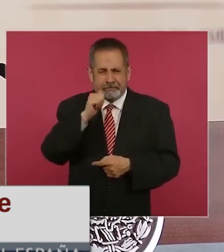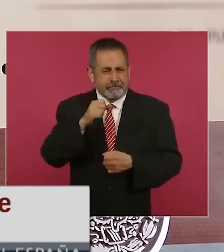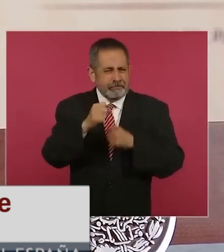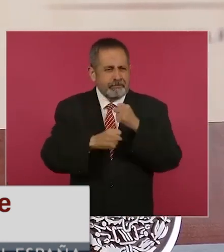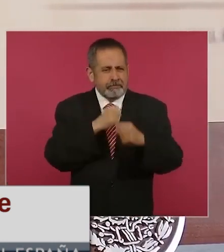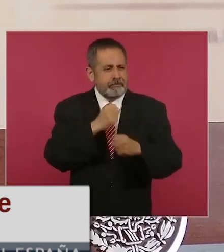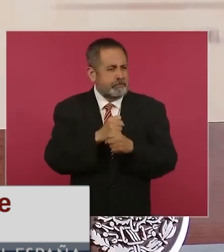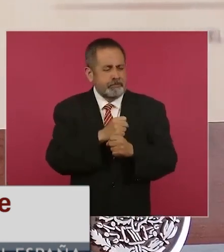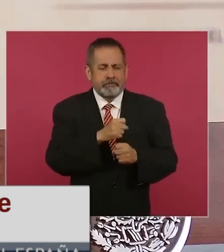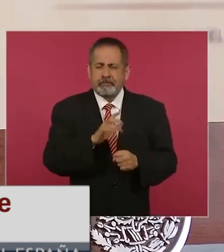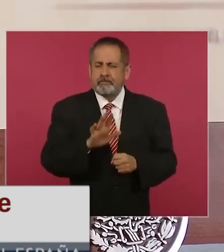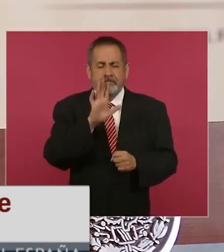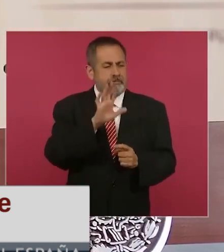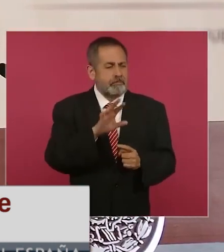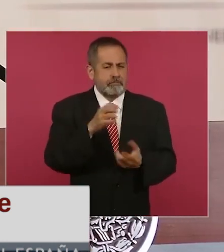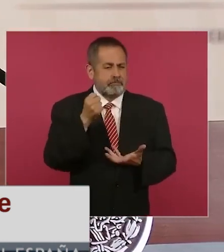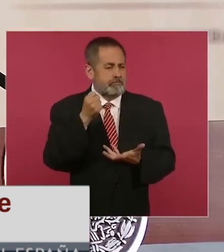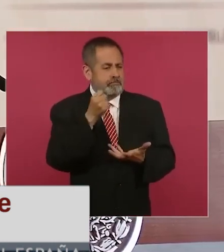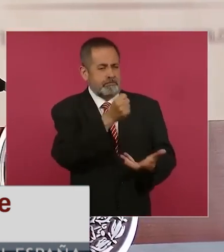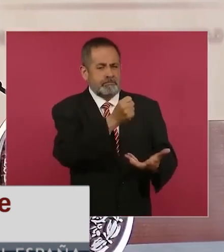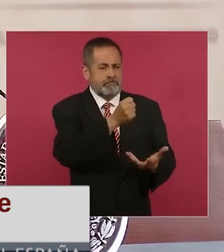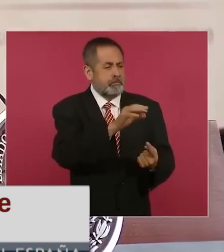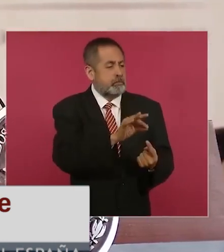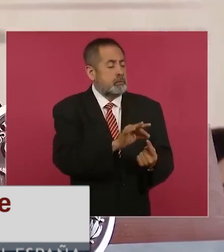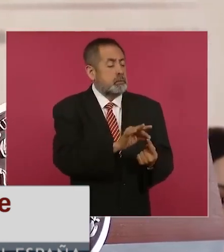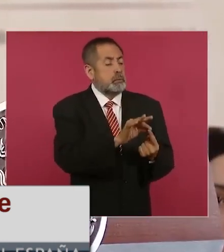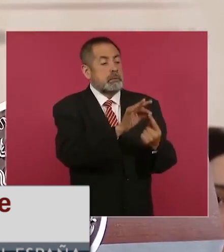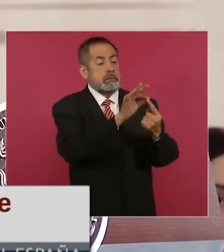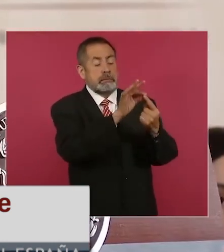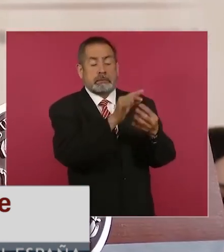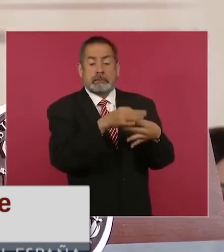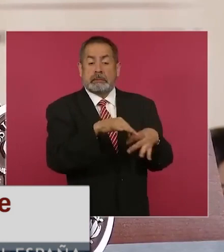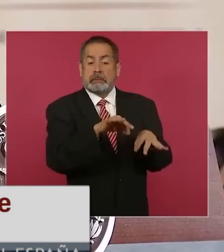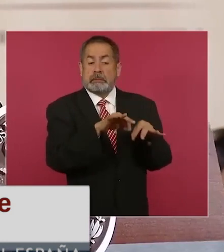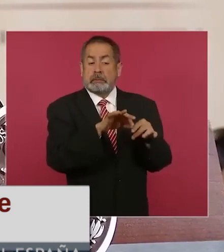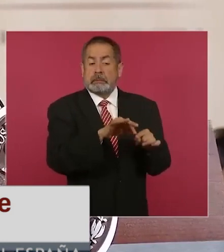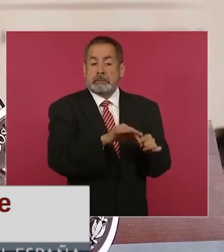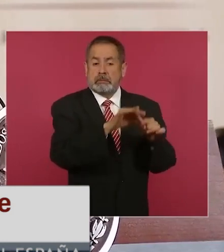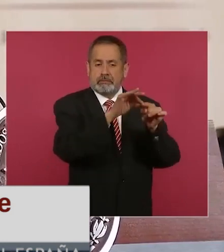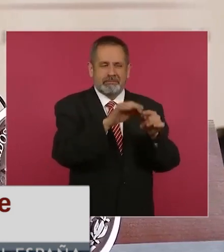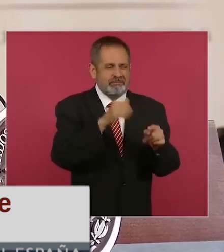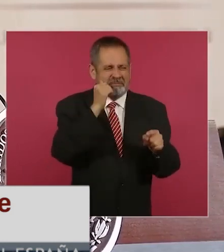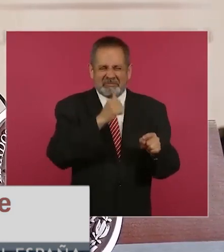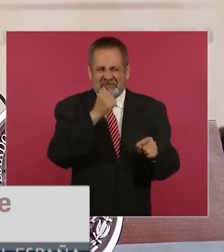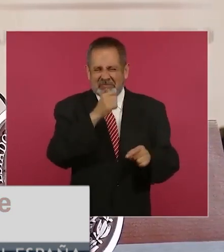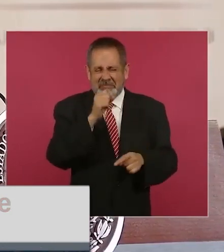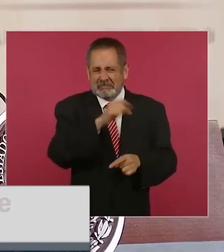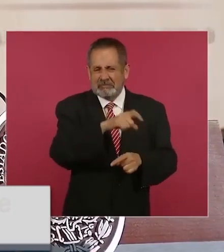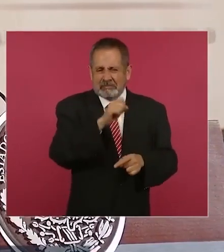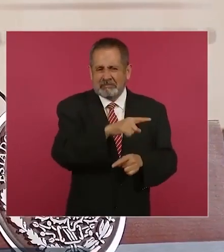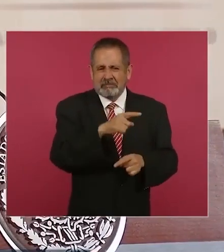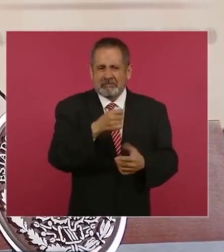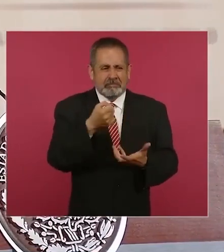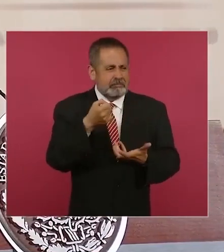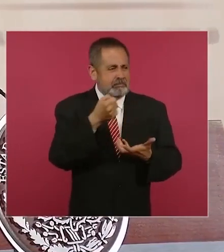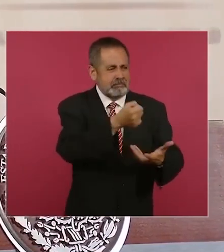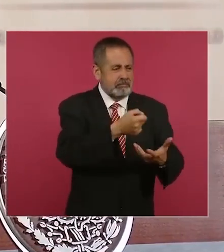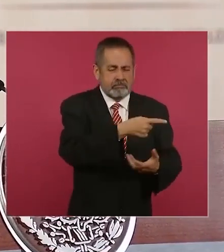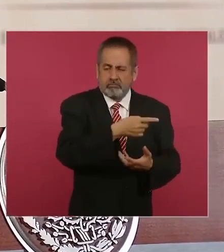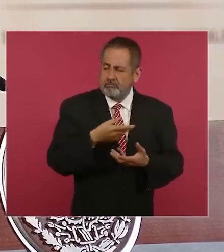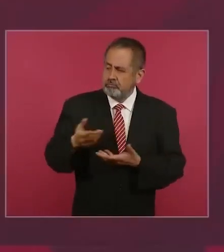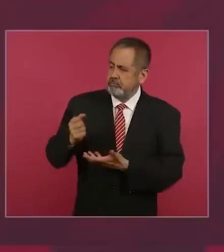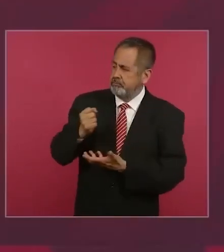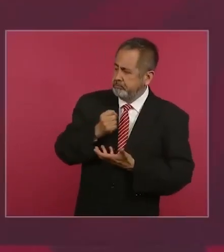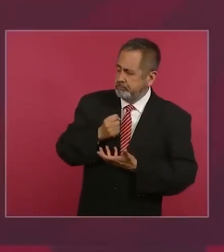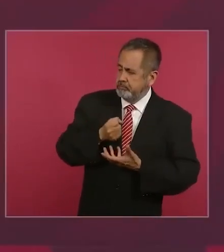Acapulco el presidente Andrés Manuel López Obrador informó que mil promotores de la secretaría de bienestar ya están en Acapulco para iniciar los censos casa